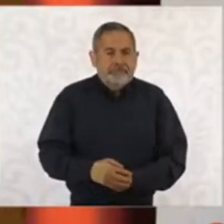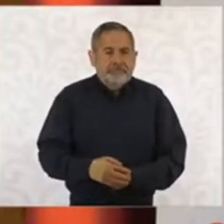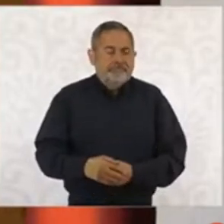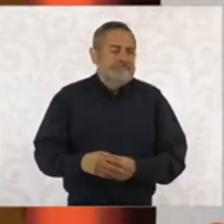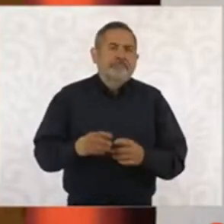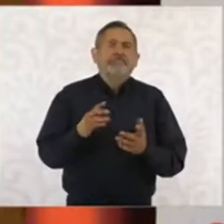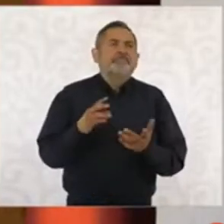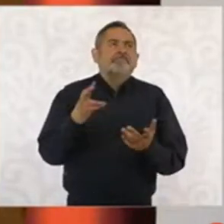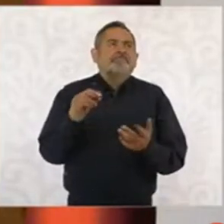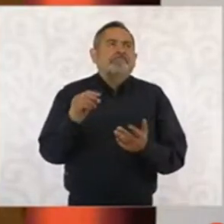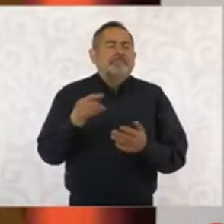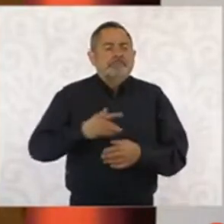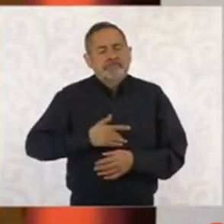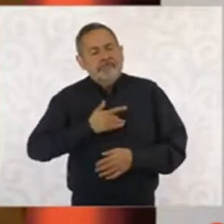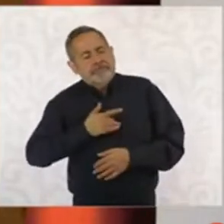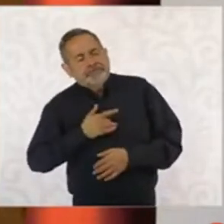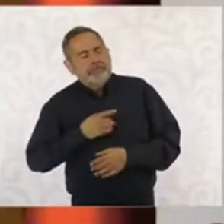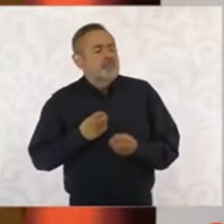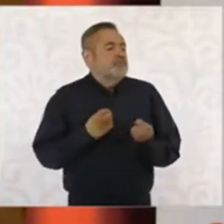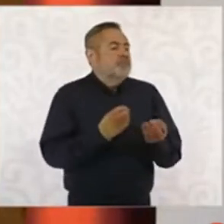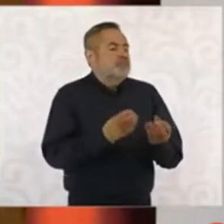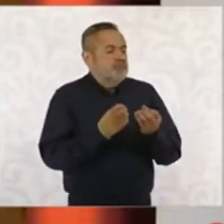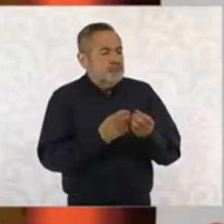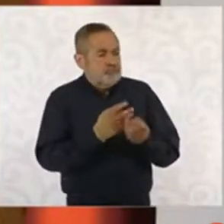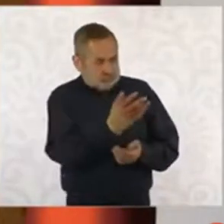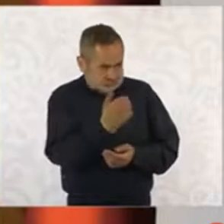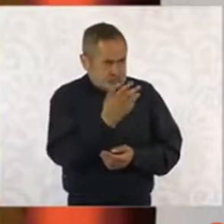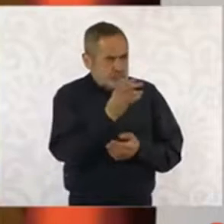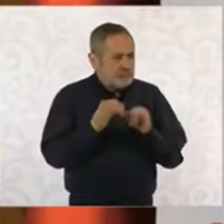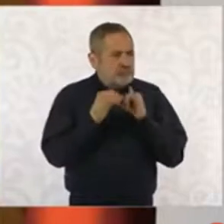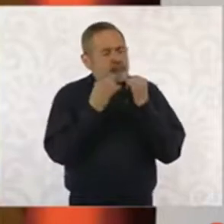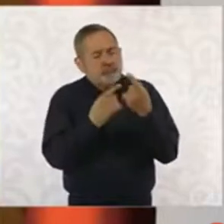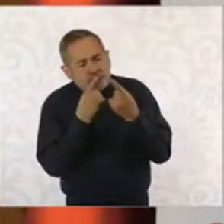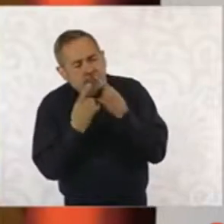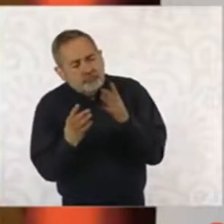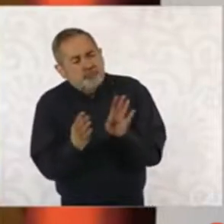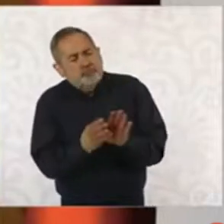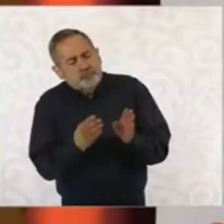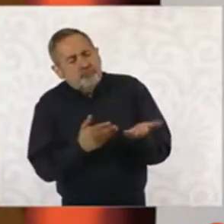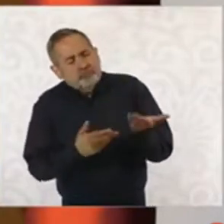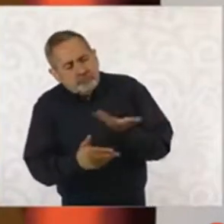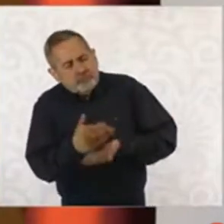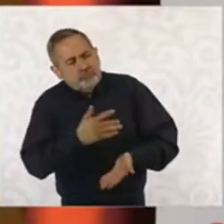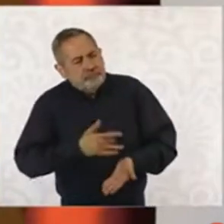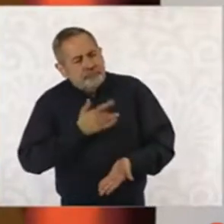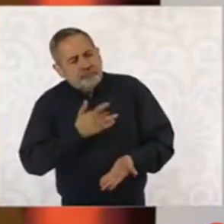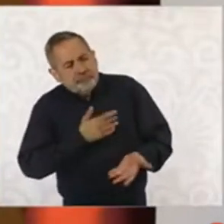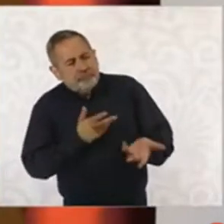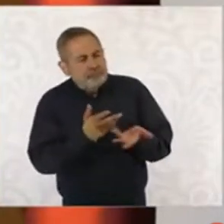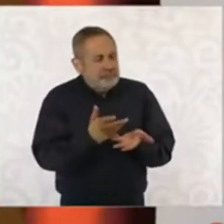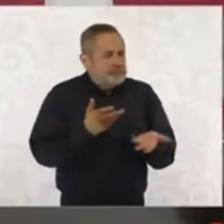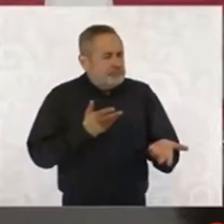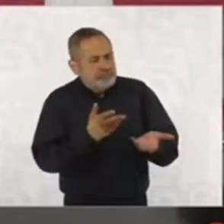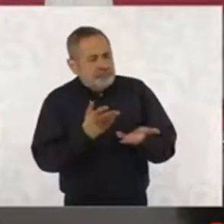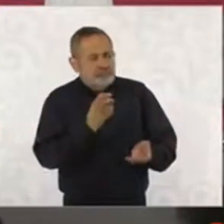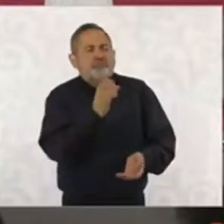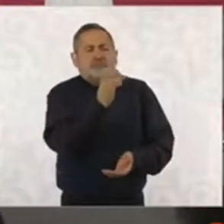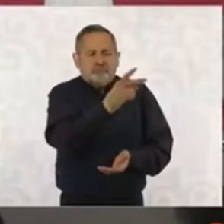Ya no es, nos sentamos en una mesa, negociamos a ver cuánto te condono, cuánto te exento.